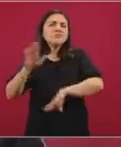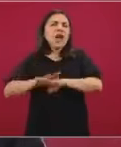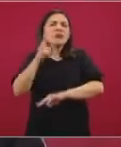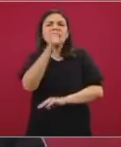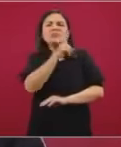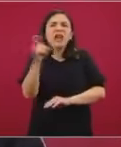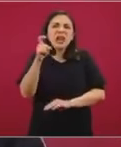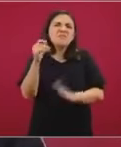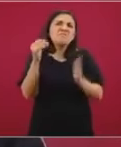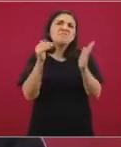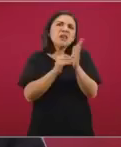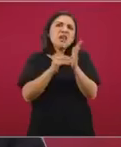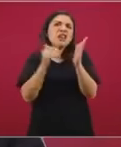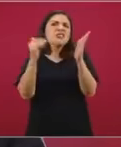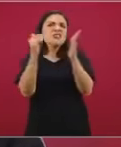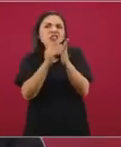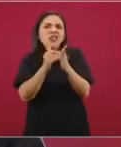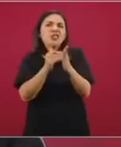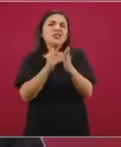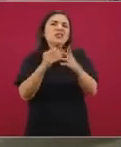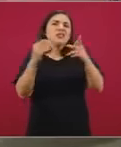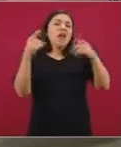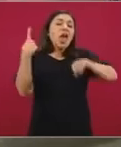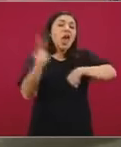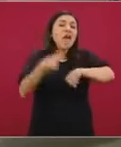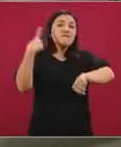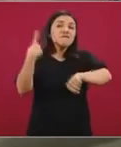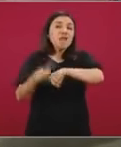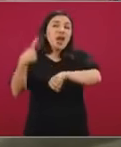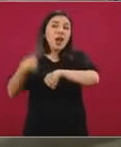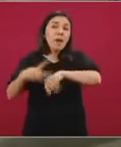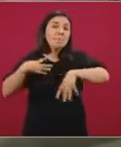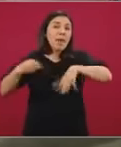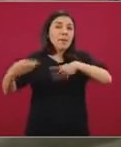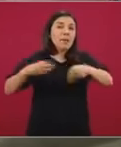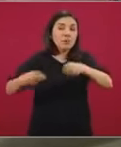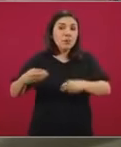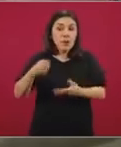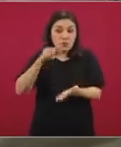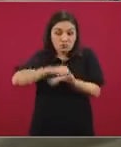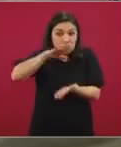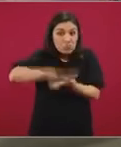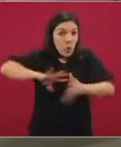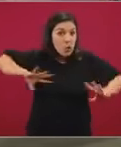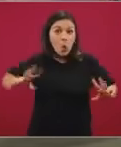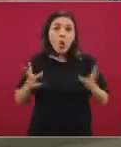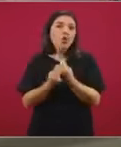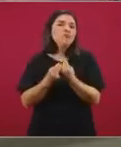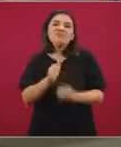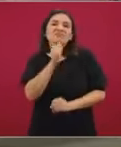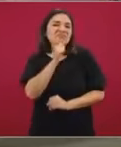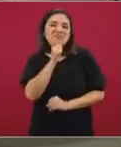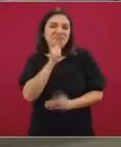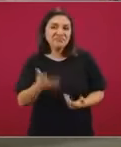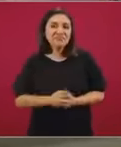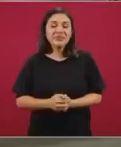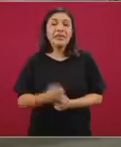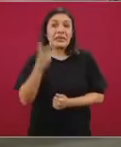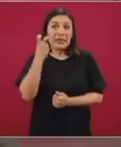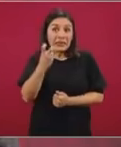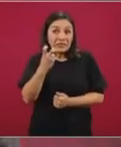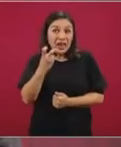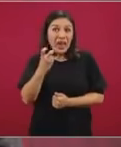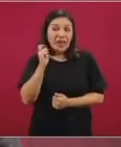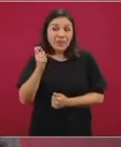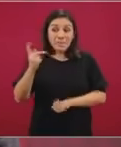cientos de millones de casos, la gran mayoría quedaron no registrados. Ese es el tamaño